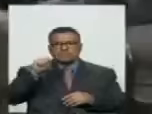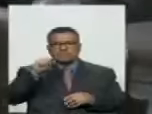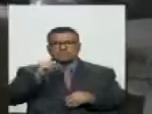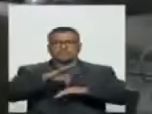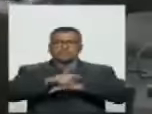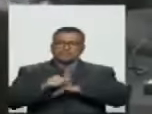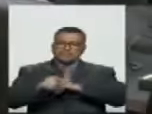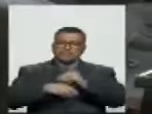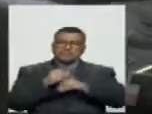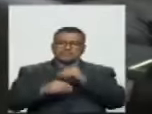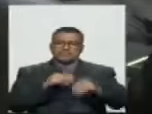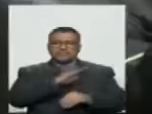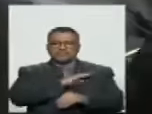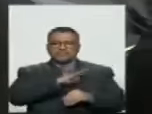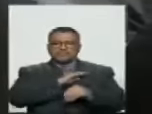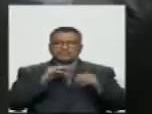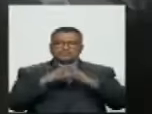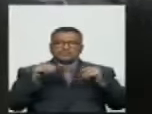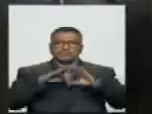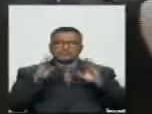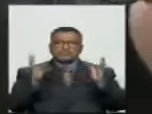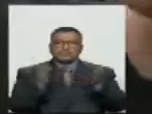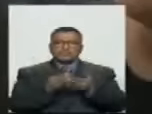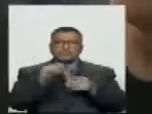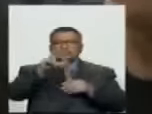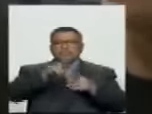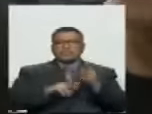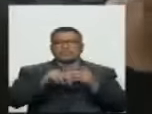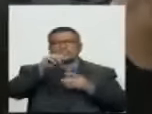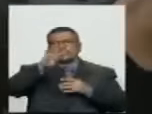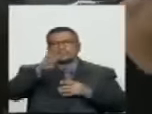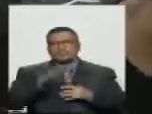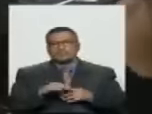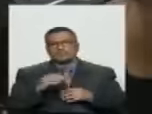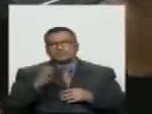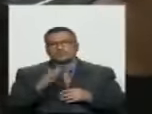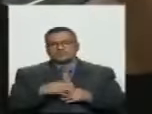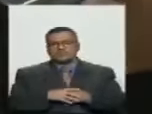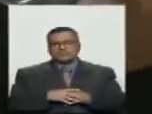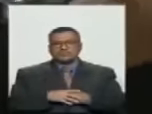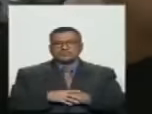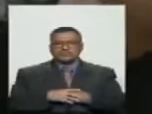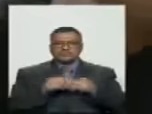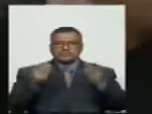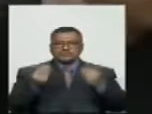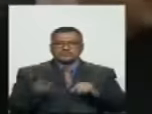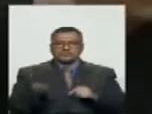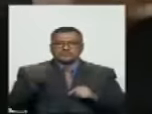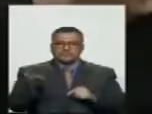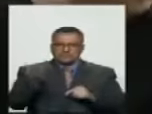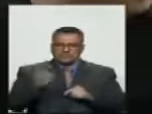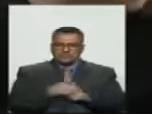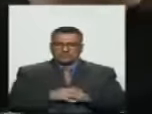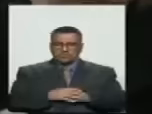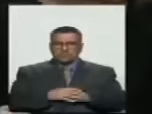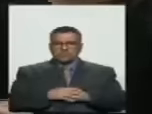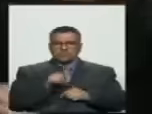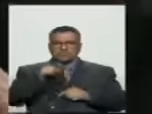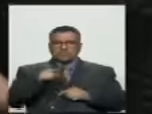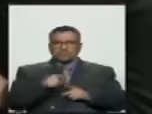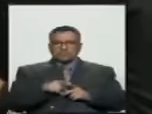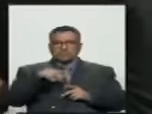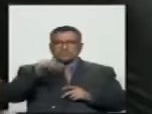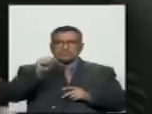condición de ser dueños del planeta. Son tres, cuatro. Hay otro libro muy importante de una autora